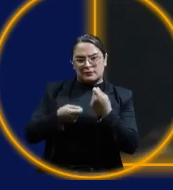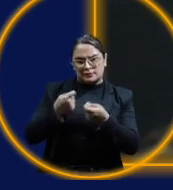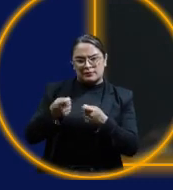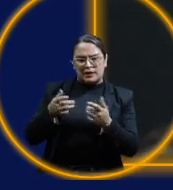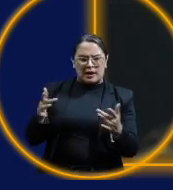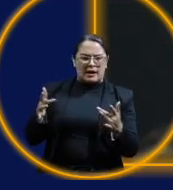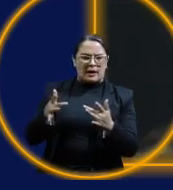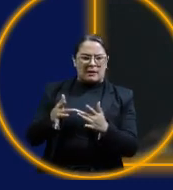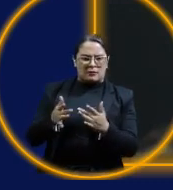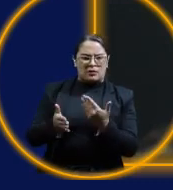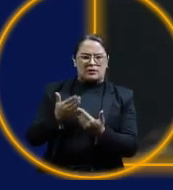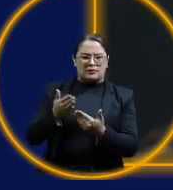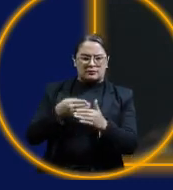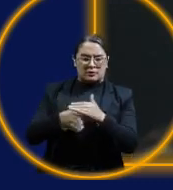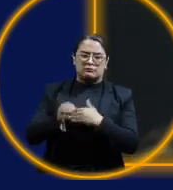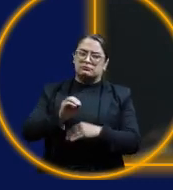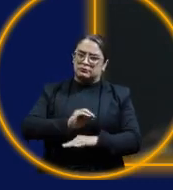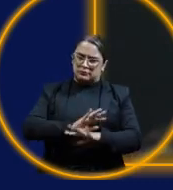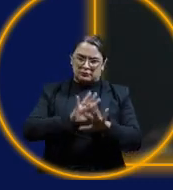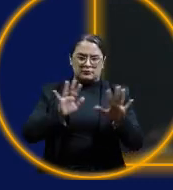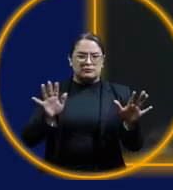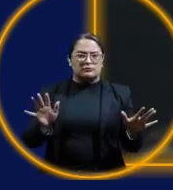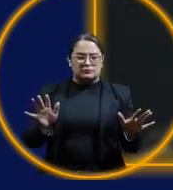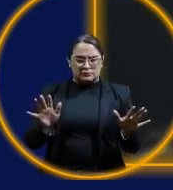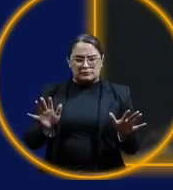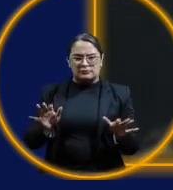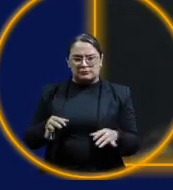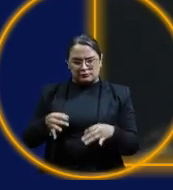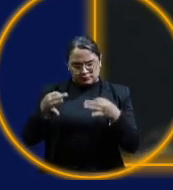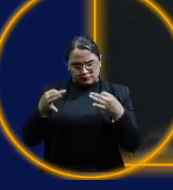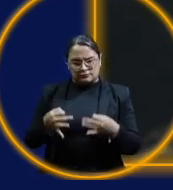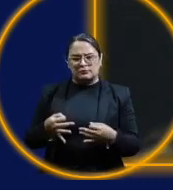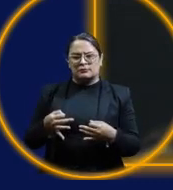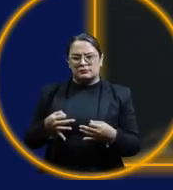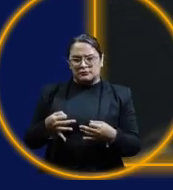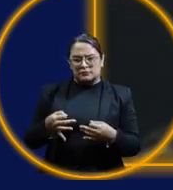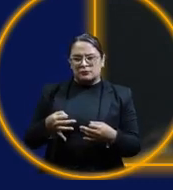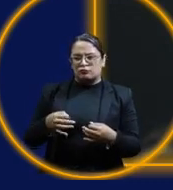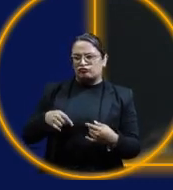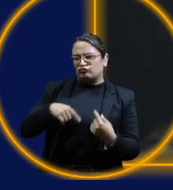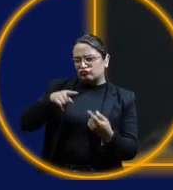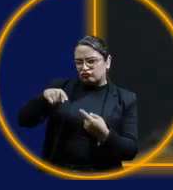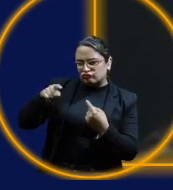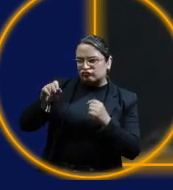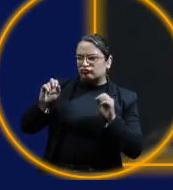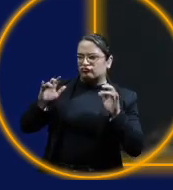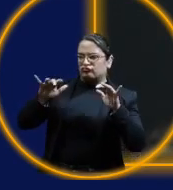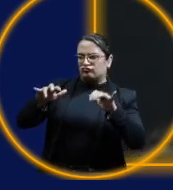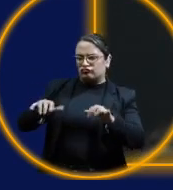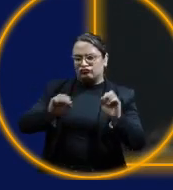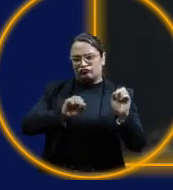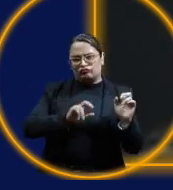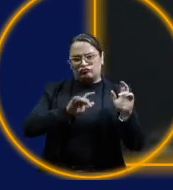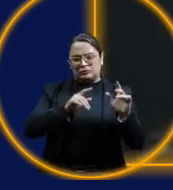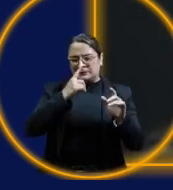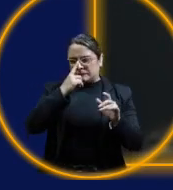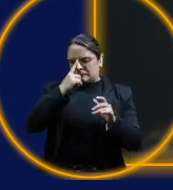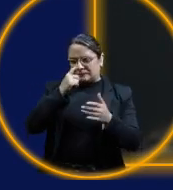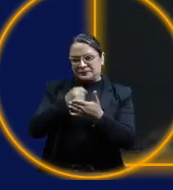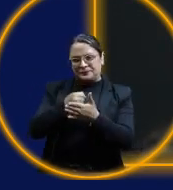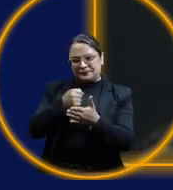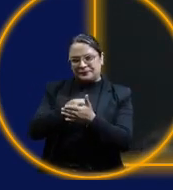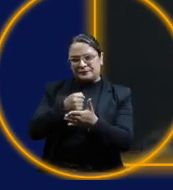acil más gente absolutamente Sí y realmente los toures que hacía en escenario yo estaba tratando de